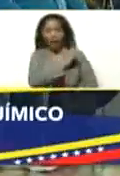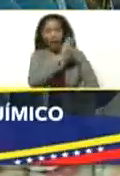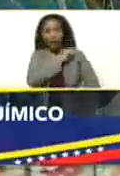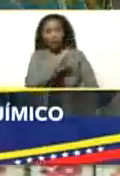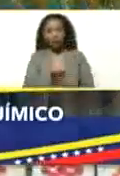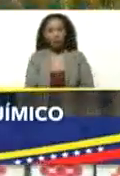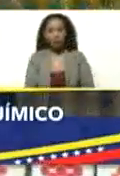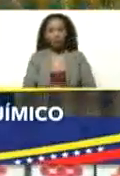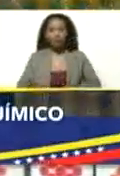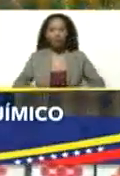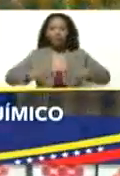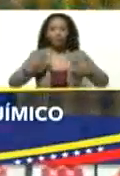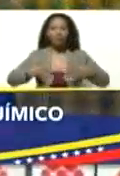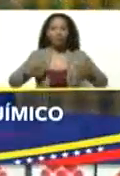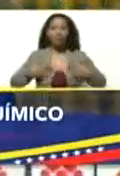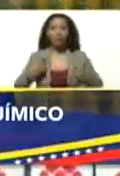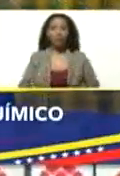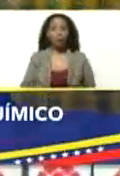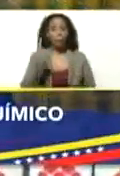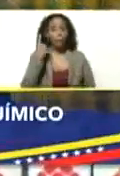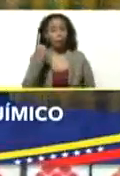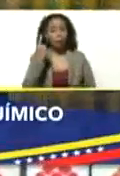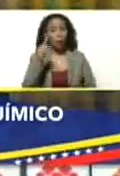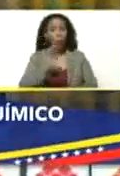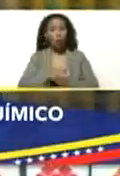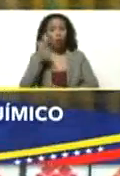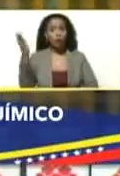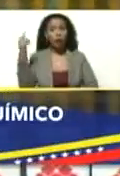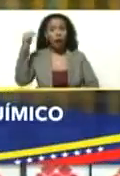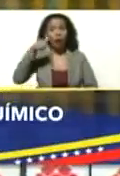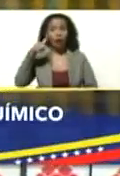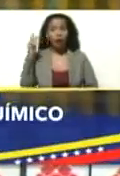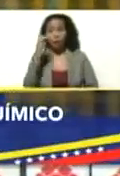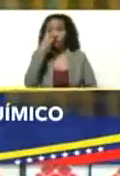muy emocionado, primero porque usted esté aquí